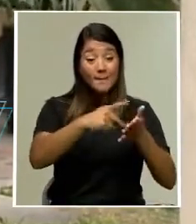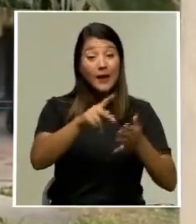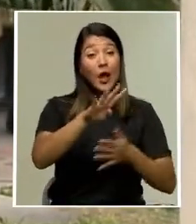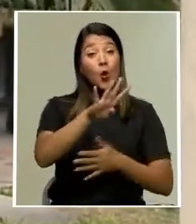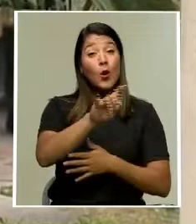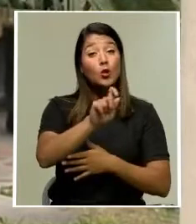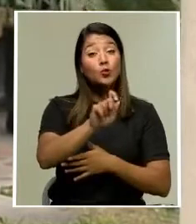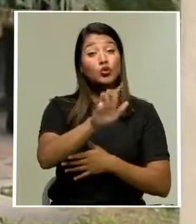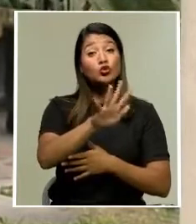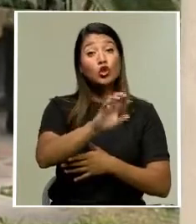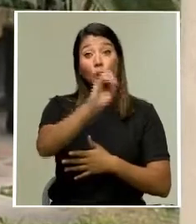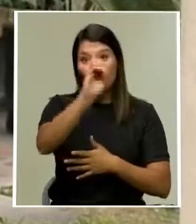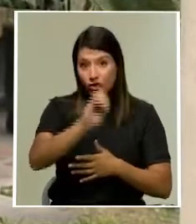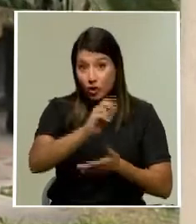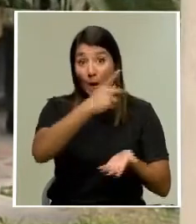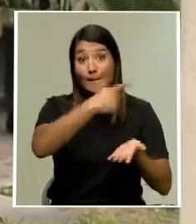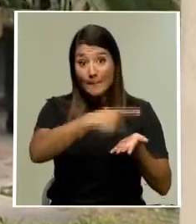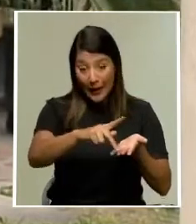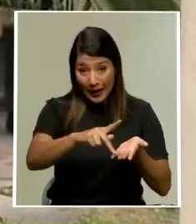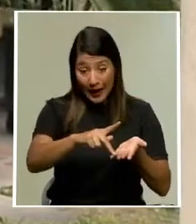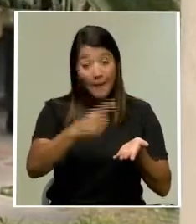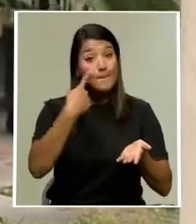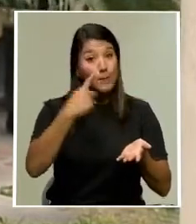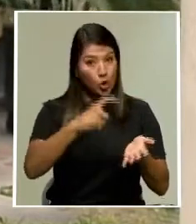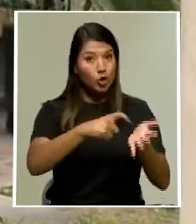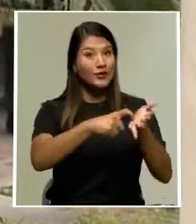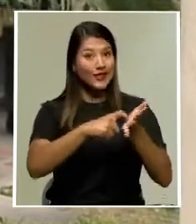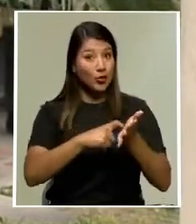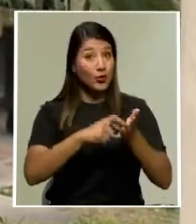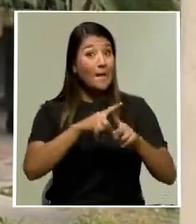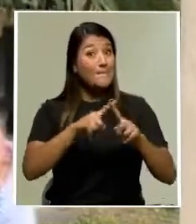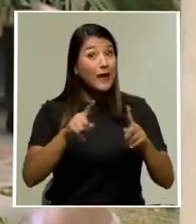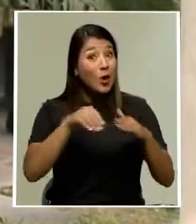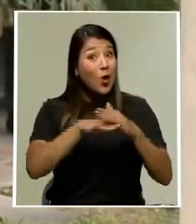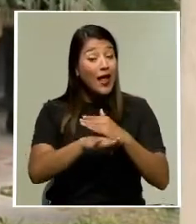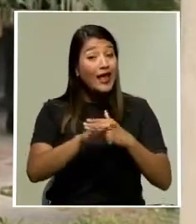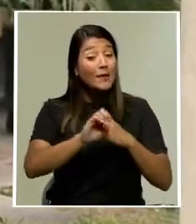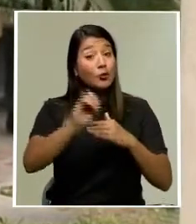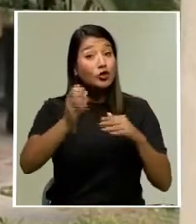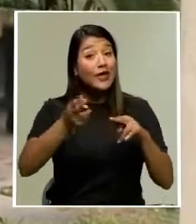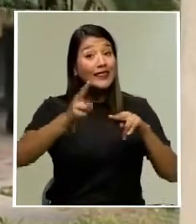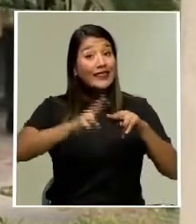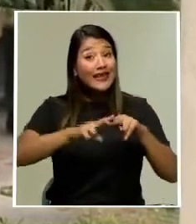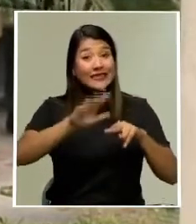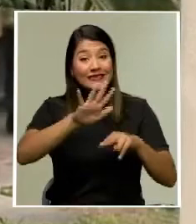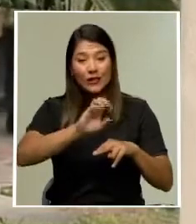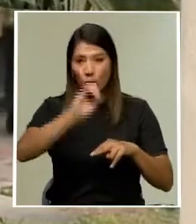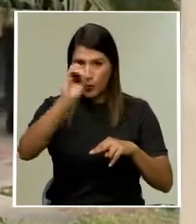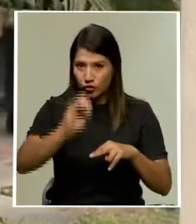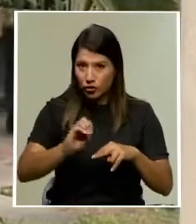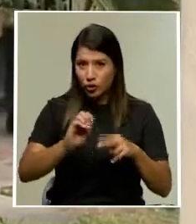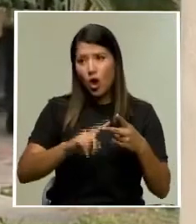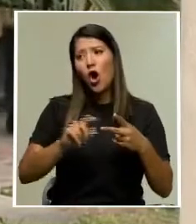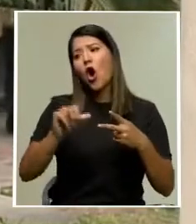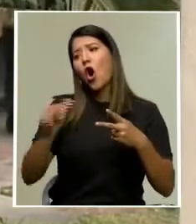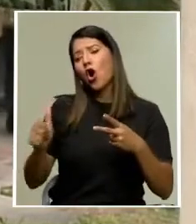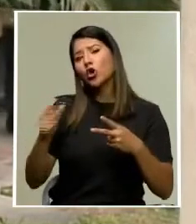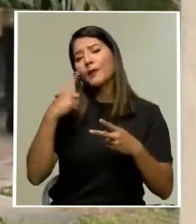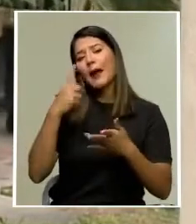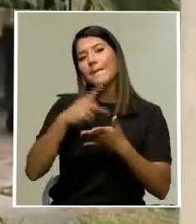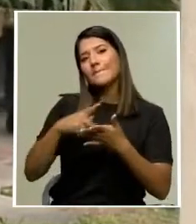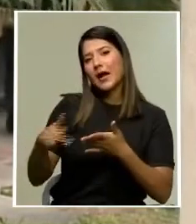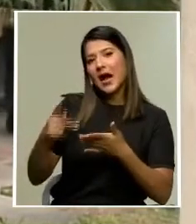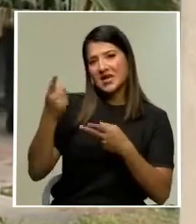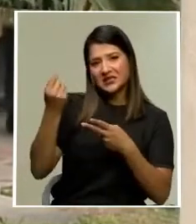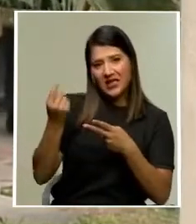4.5%, solo en intereses, ¿verdad? Lo demás corresponde a pagar salarios porque hay que pagar pensión, ¿verdad? Y además de